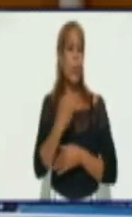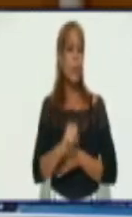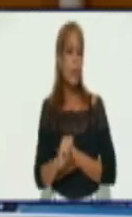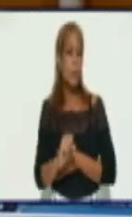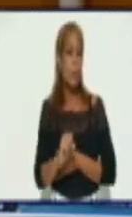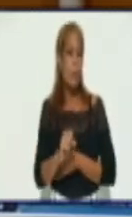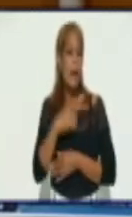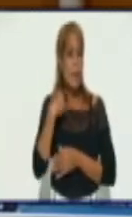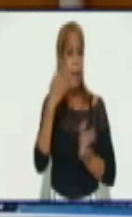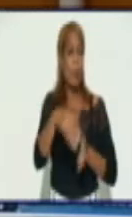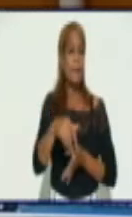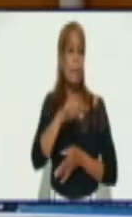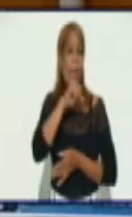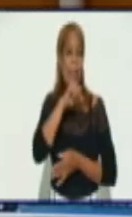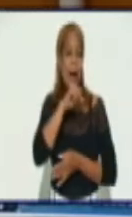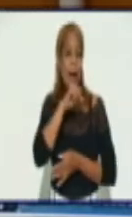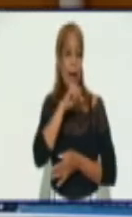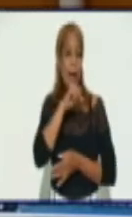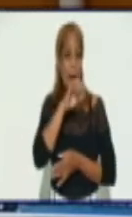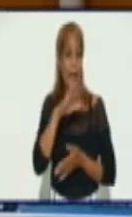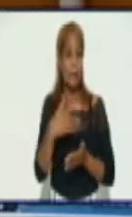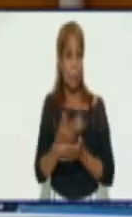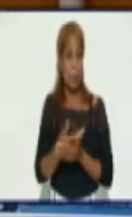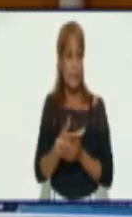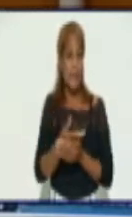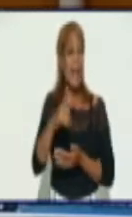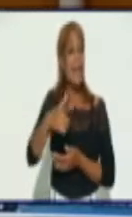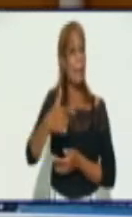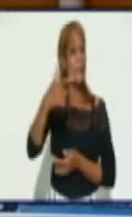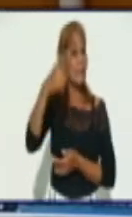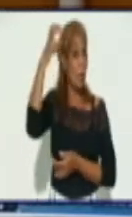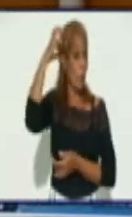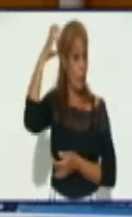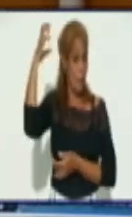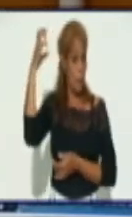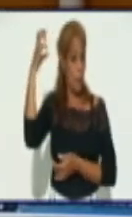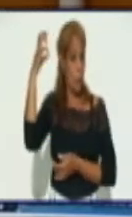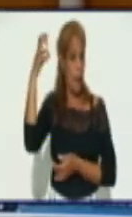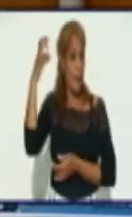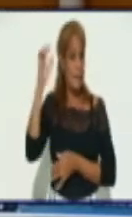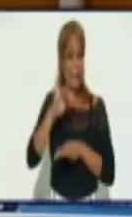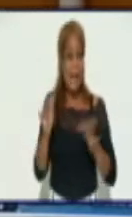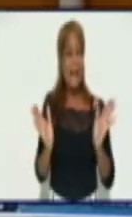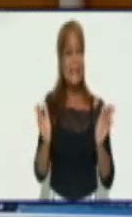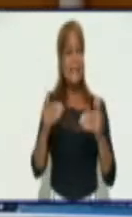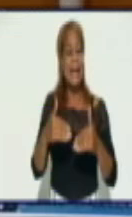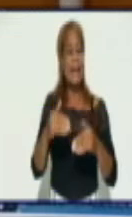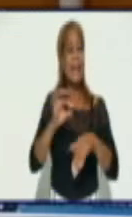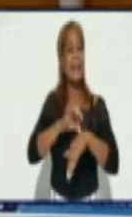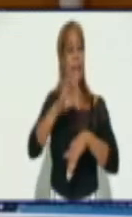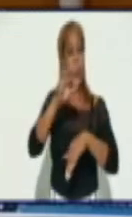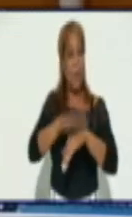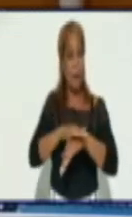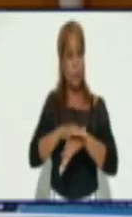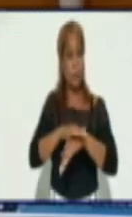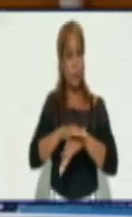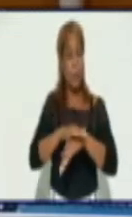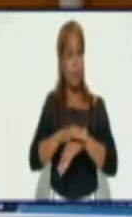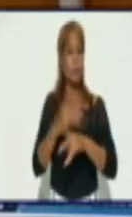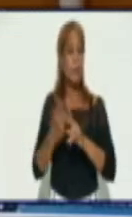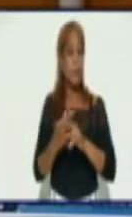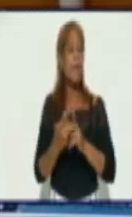la vicegobernadora me comentaba que se comenzó a aplicar en el municipio río cauto el cierre provincial y mirar a un número de carros para